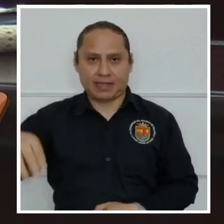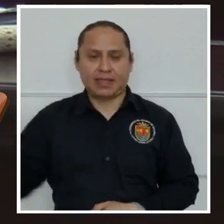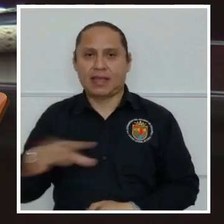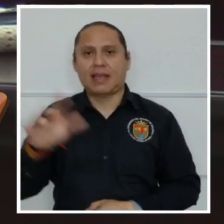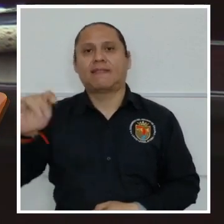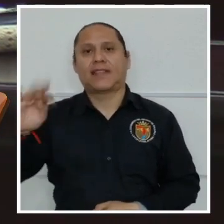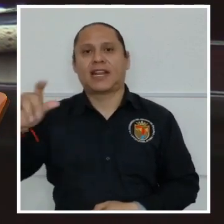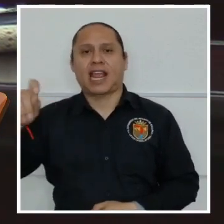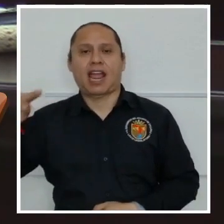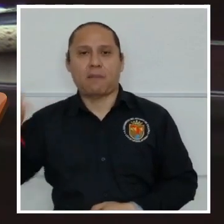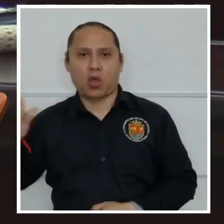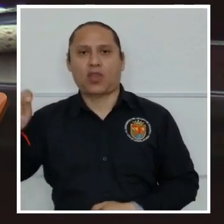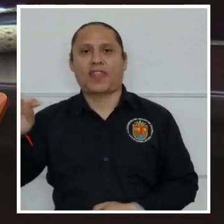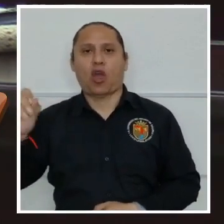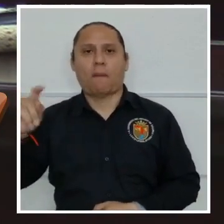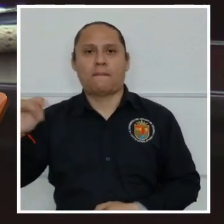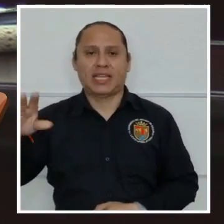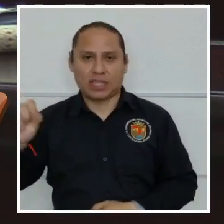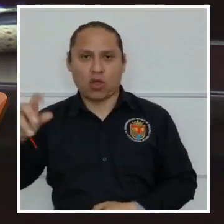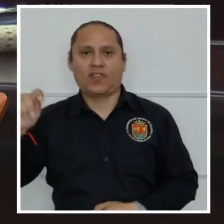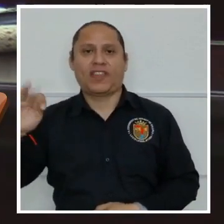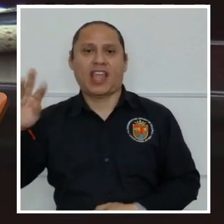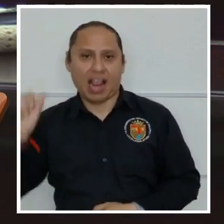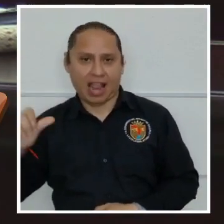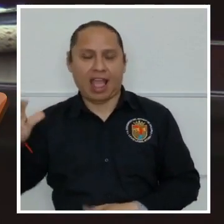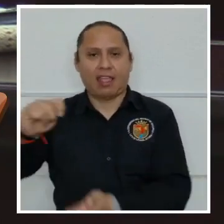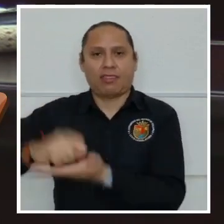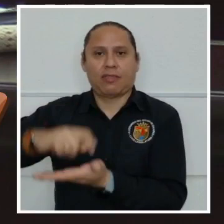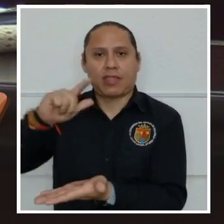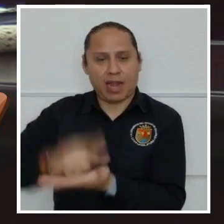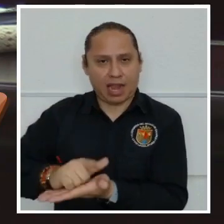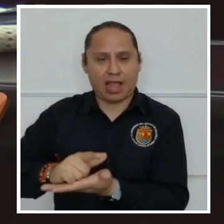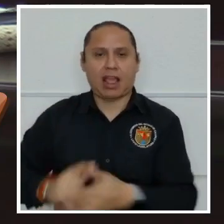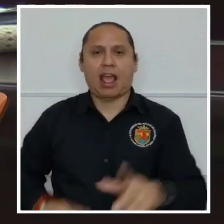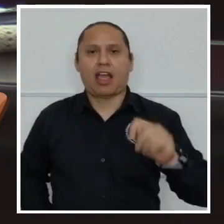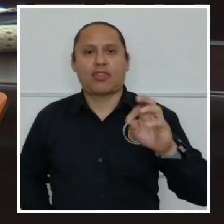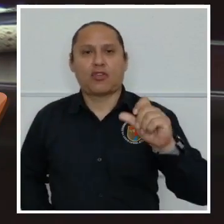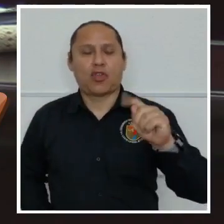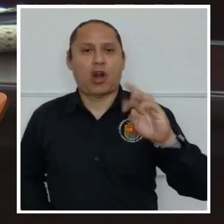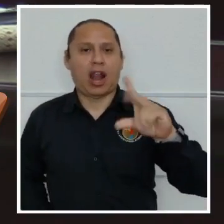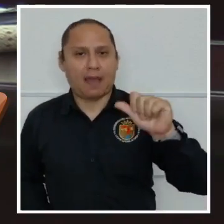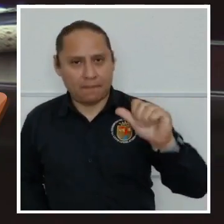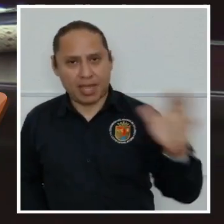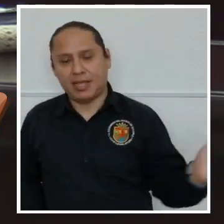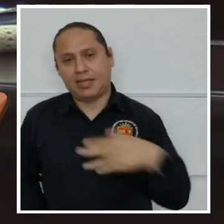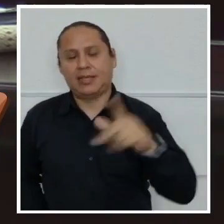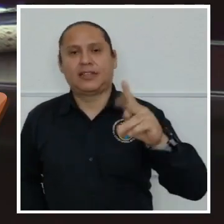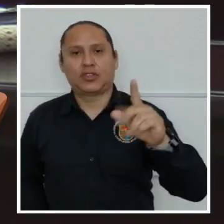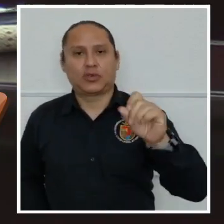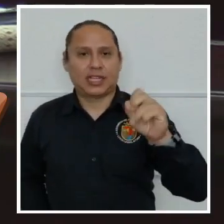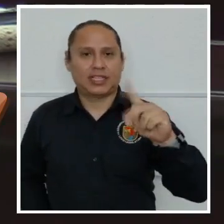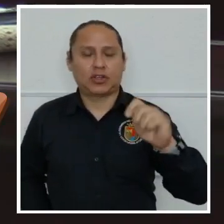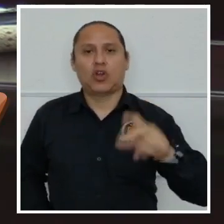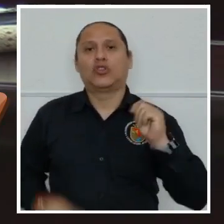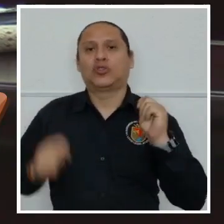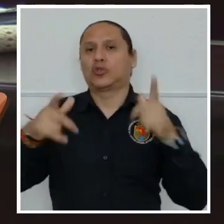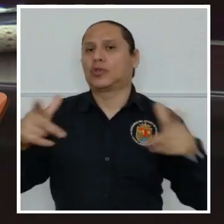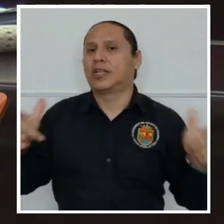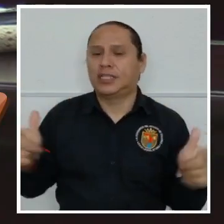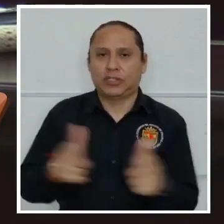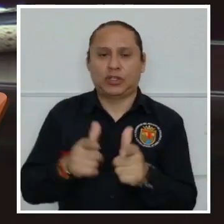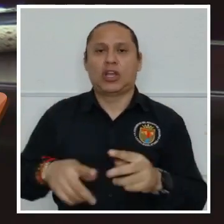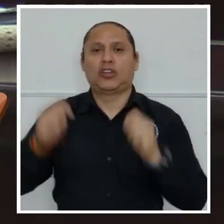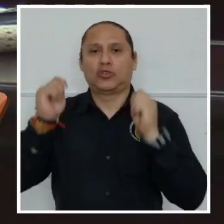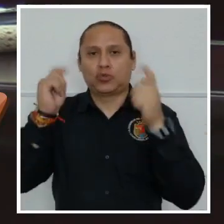Tenejapa, Teopisca, Tila, Tonalá, Totolapa, Tumbalá, Tuxtla Chico,